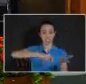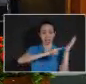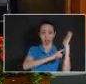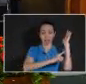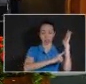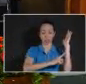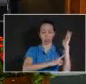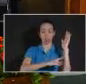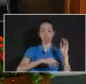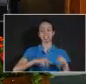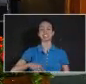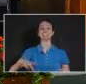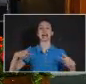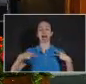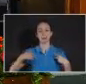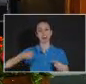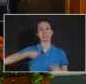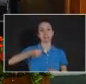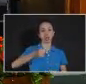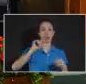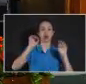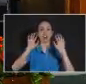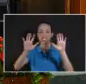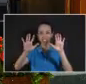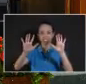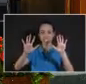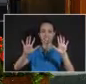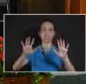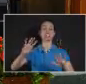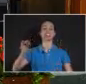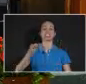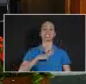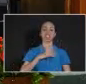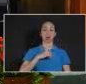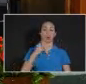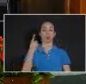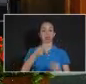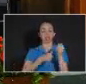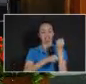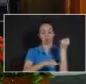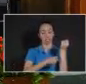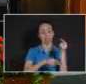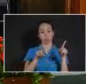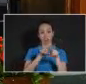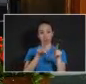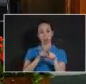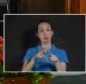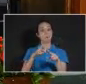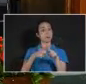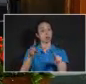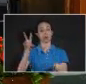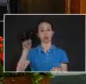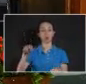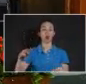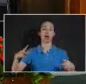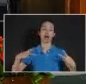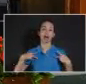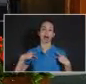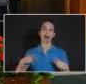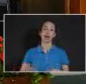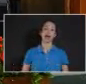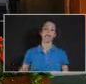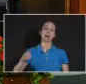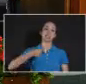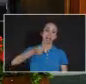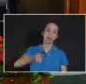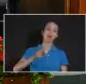que tenían un tatuaje de cuchillo, pero no ha llegado al verdadero. Y de eso se trata la película, de que él encuentra